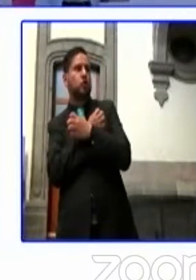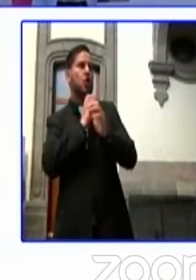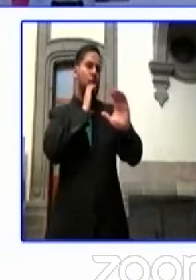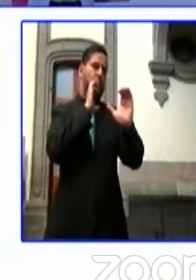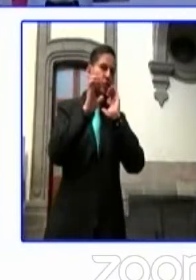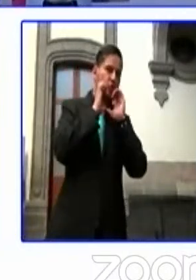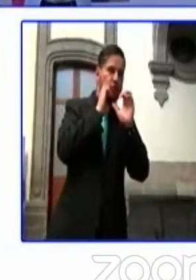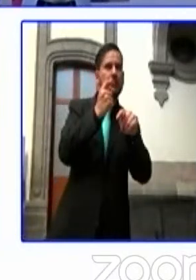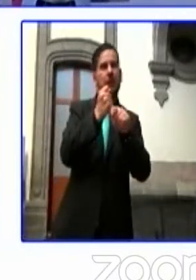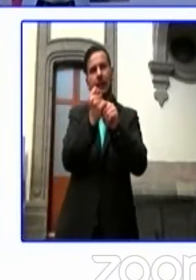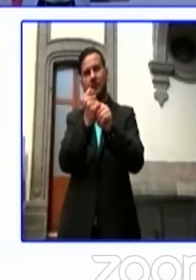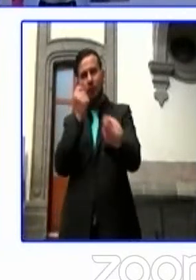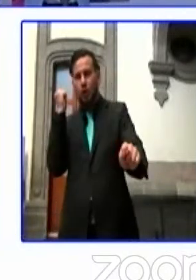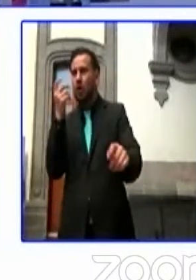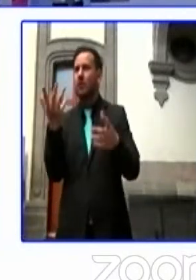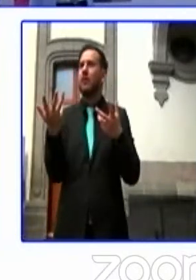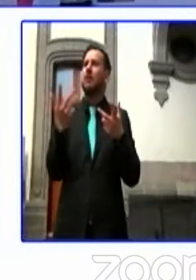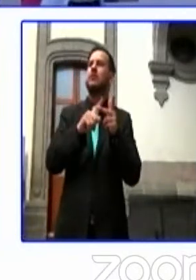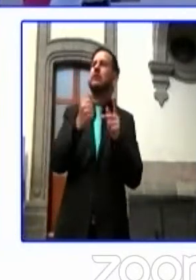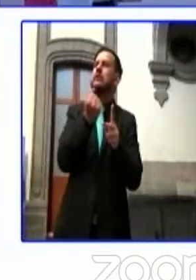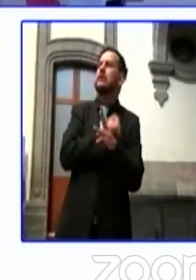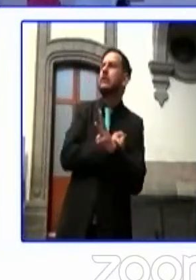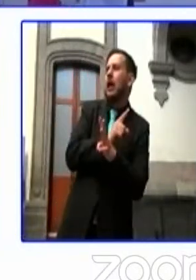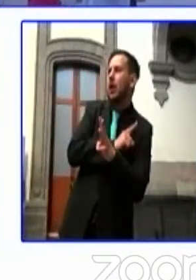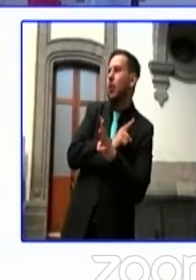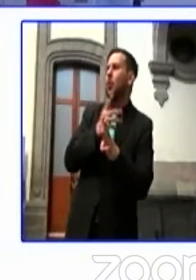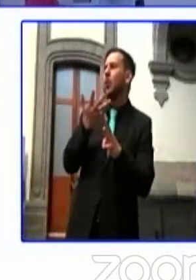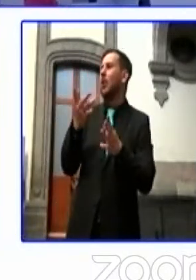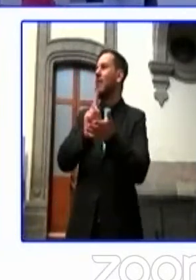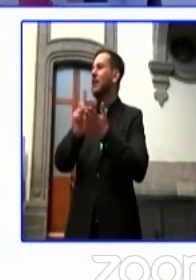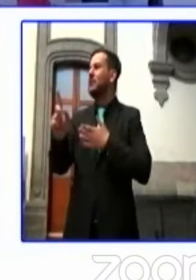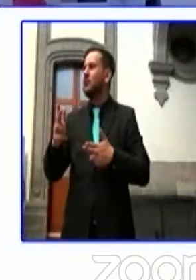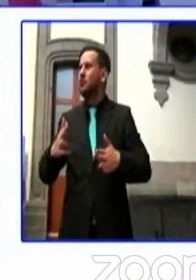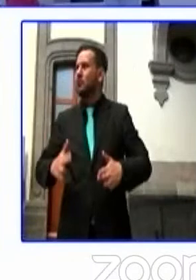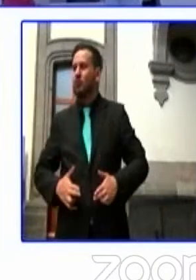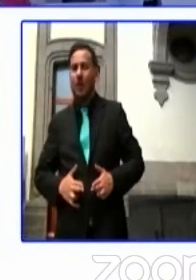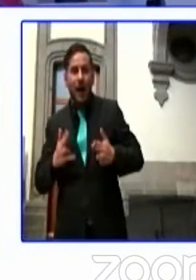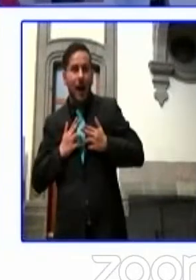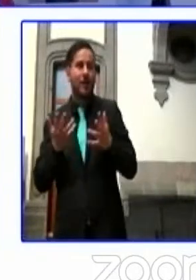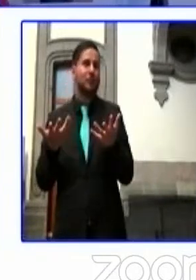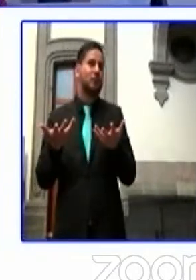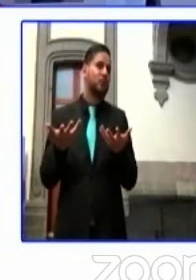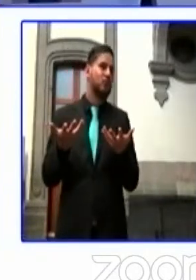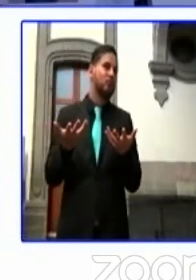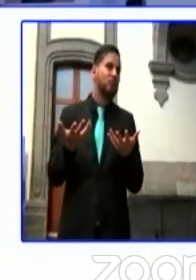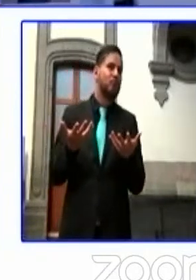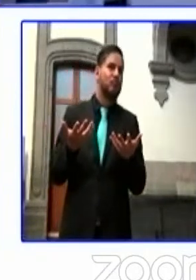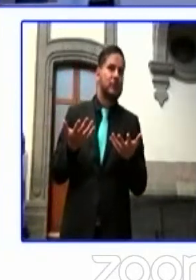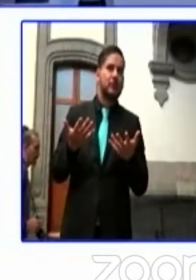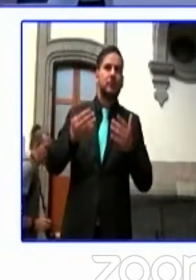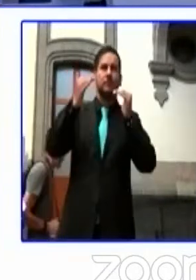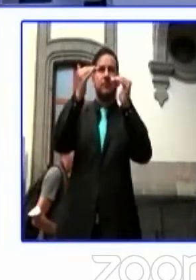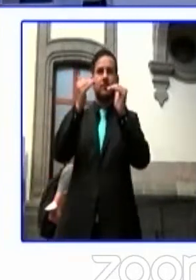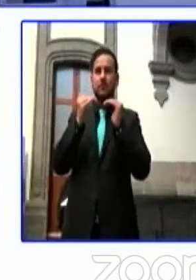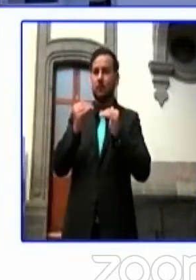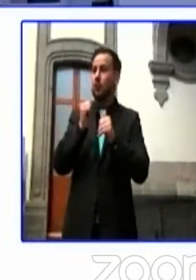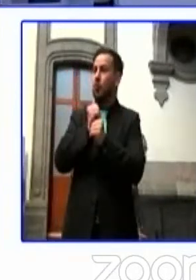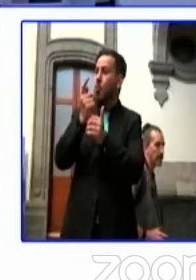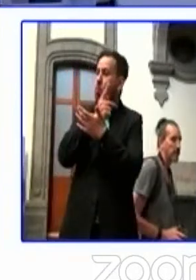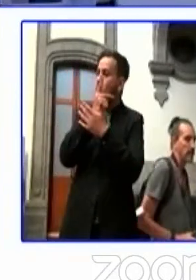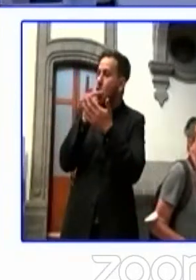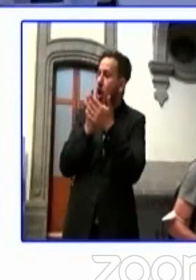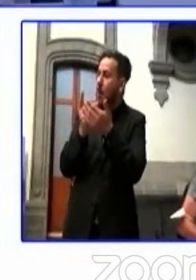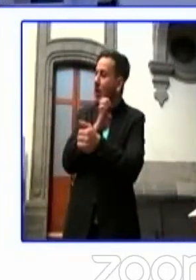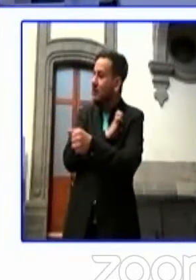y transportes, salud, ¿no? Derechos humanos, ¿no? Y luego están los programas